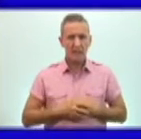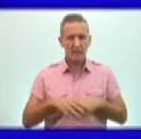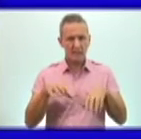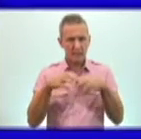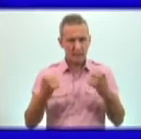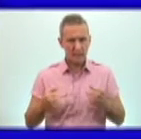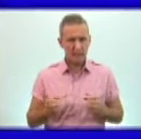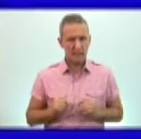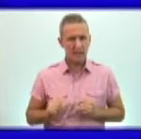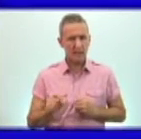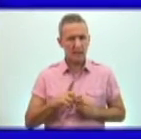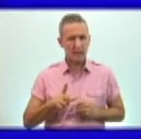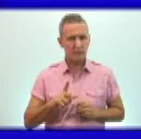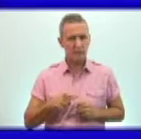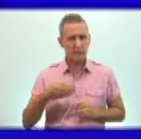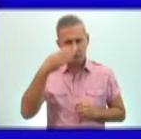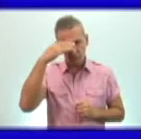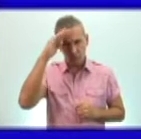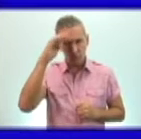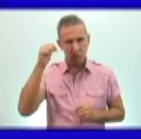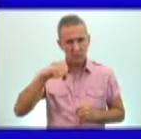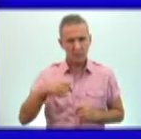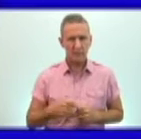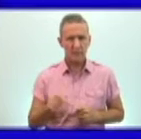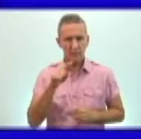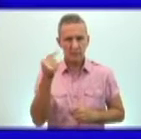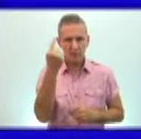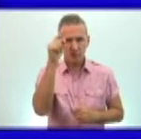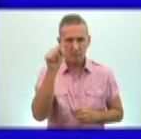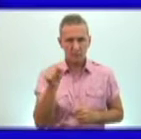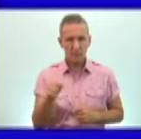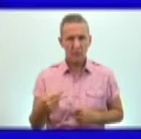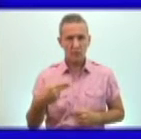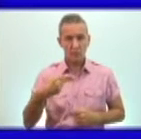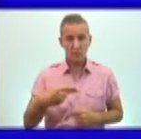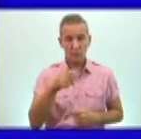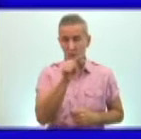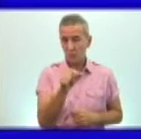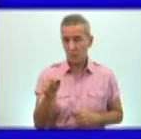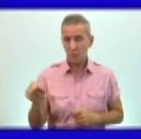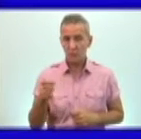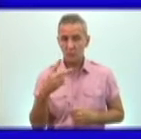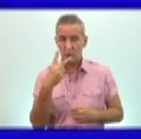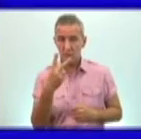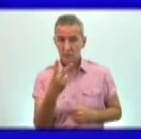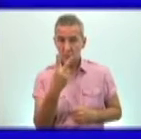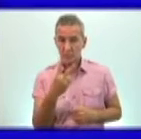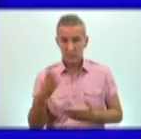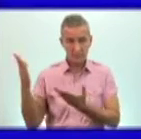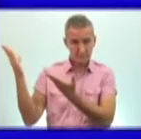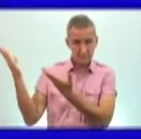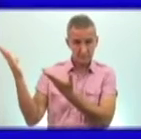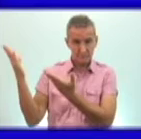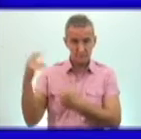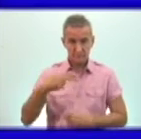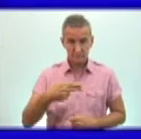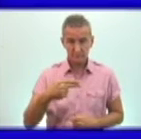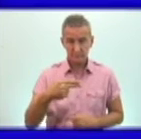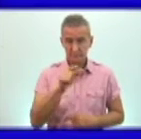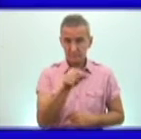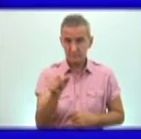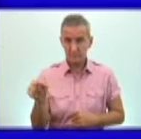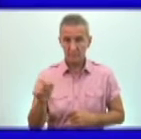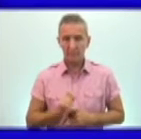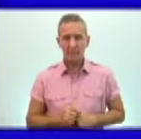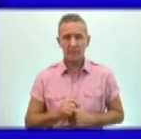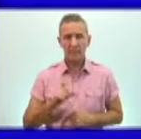actual? Lo primero que debemos de preguntarnos, ¿qué es el humanismo? Y aquí en una imagen usted ve que el humanismo es del latín